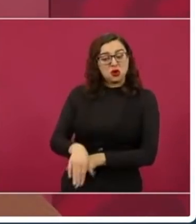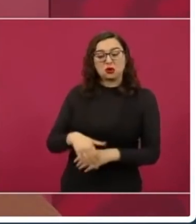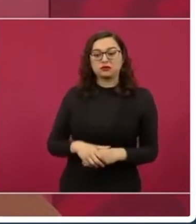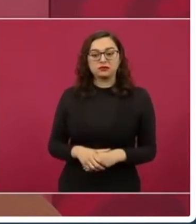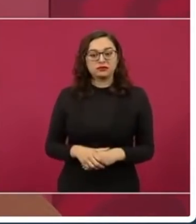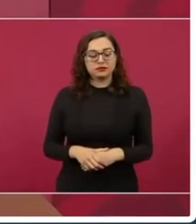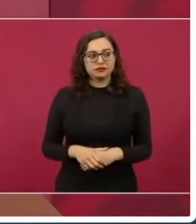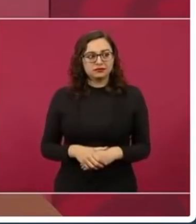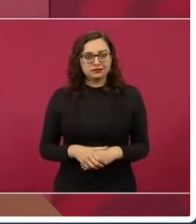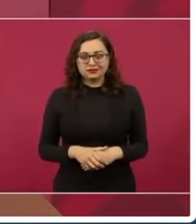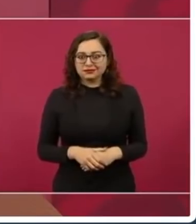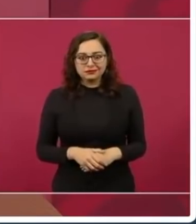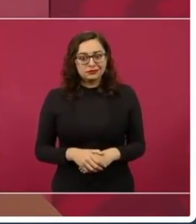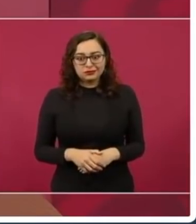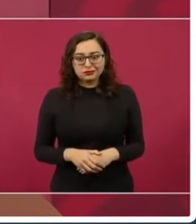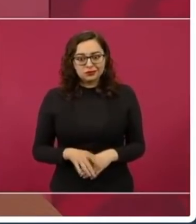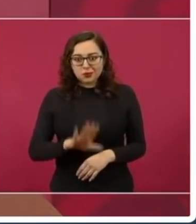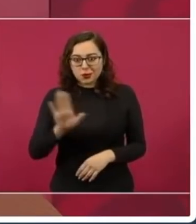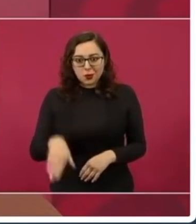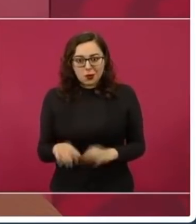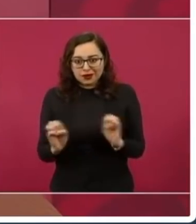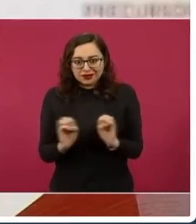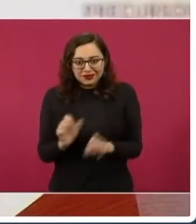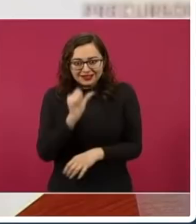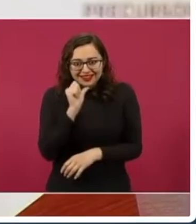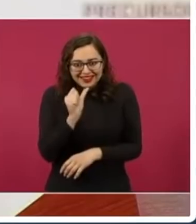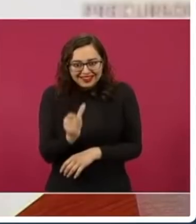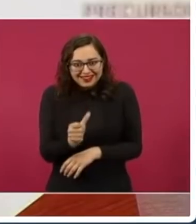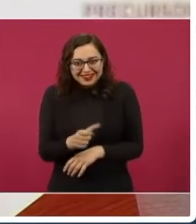Cuando afortunadamente no murió, pero fue el primer